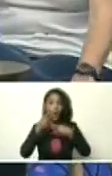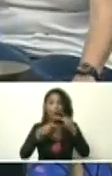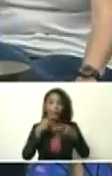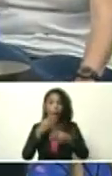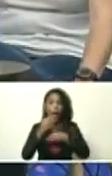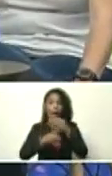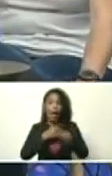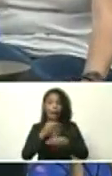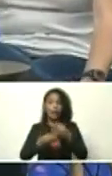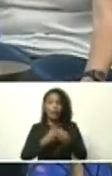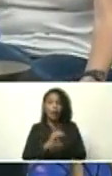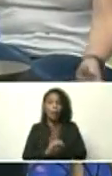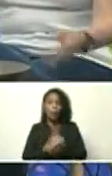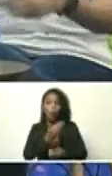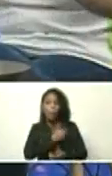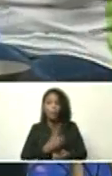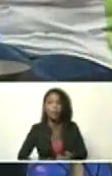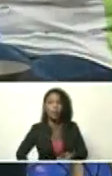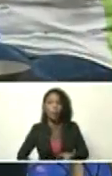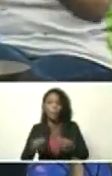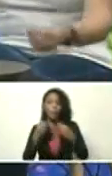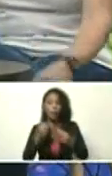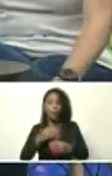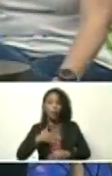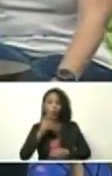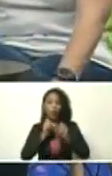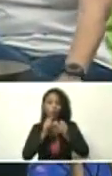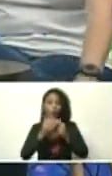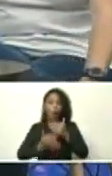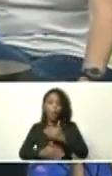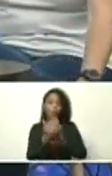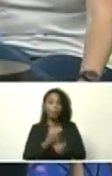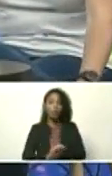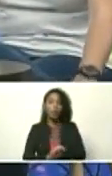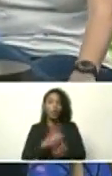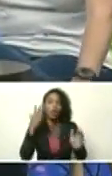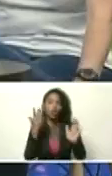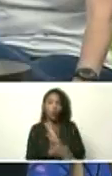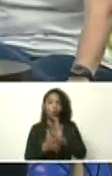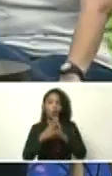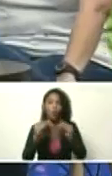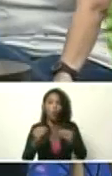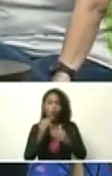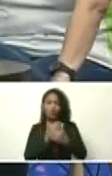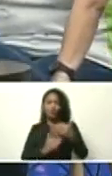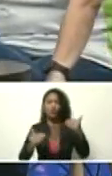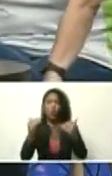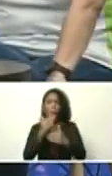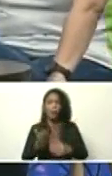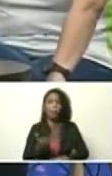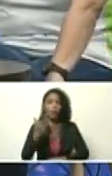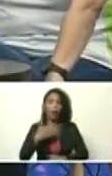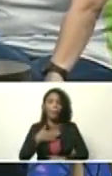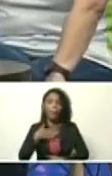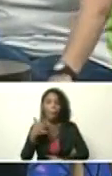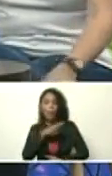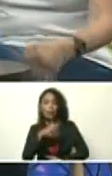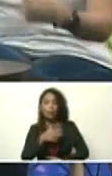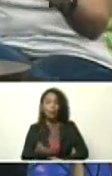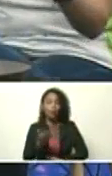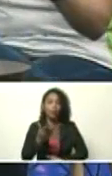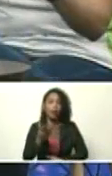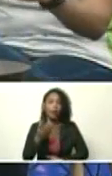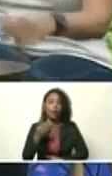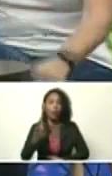hechas por el presidente para que podamos seguir adelante. Sobre todo algo súper importante que me parece a mí, es que nos